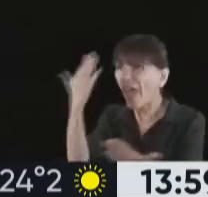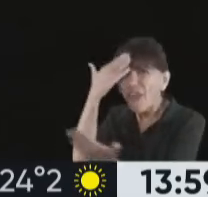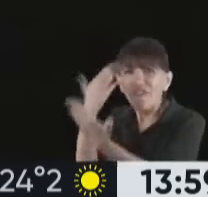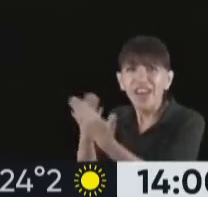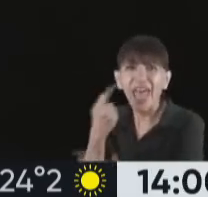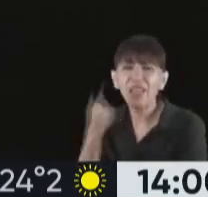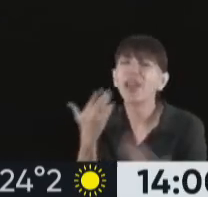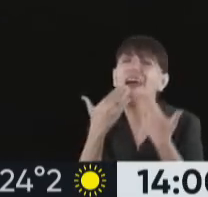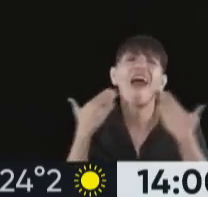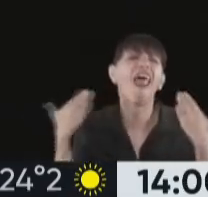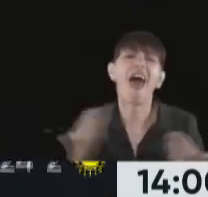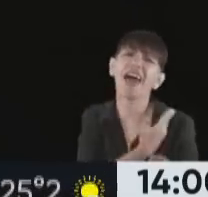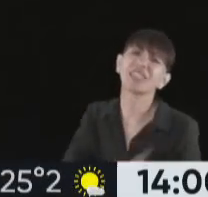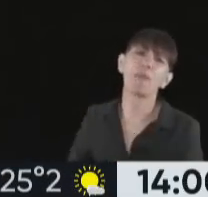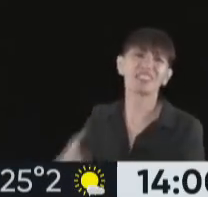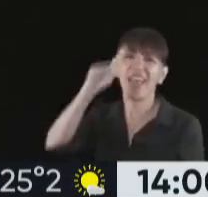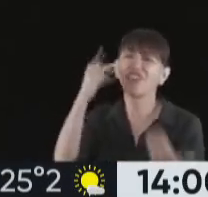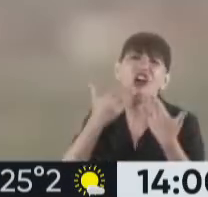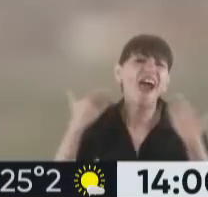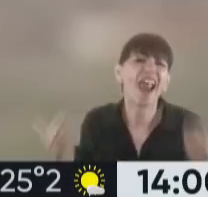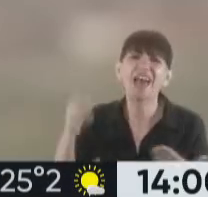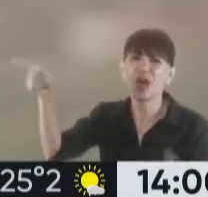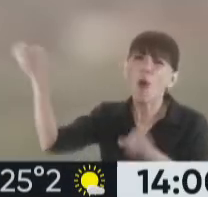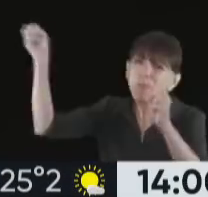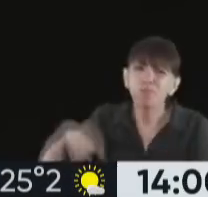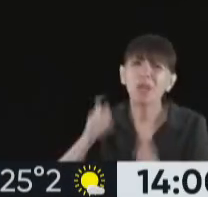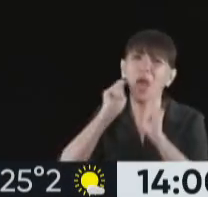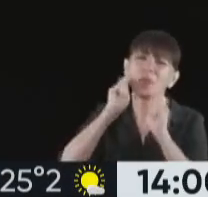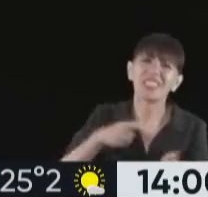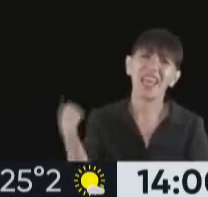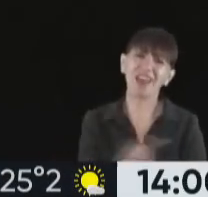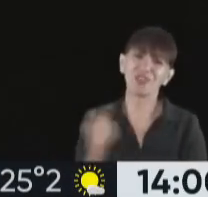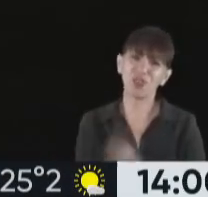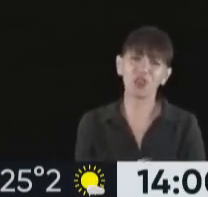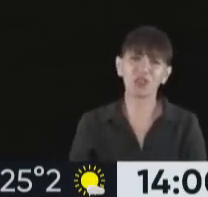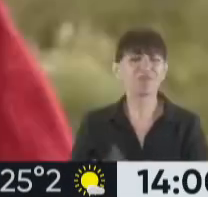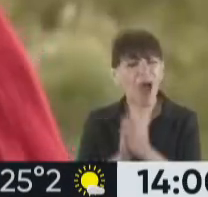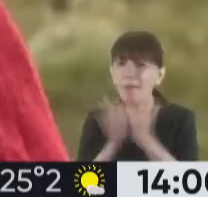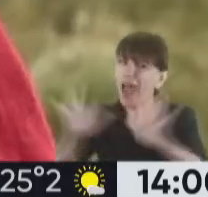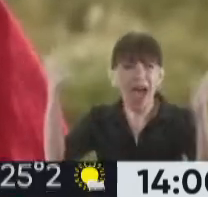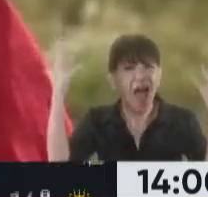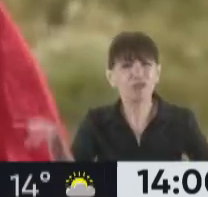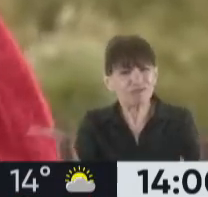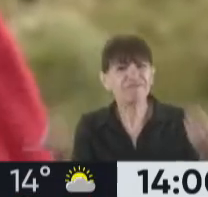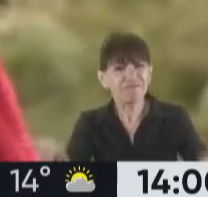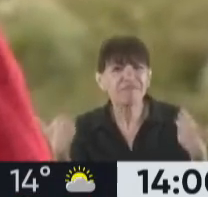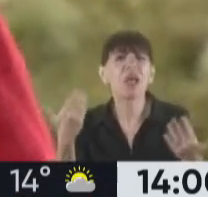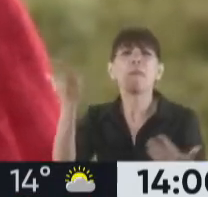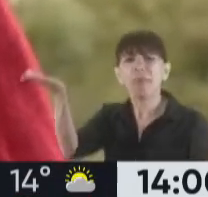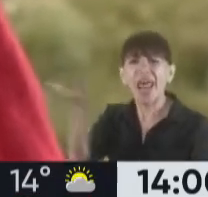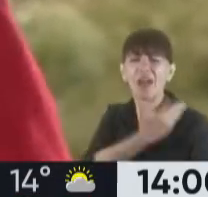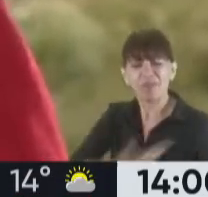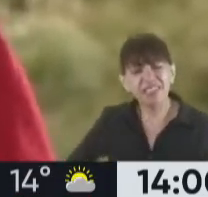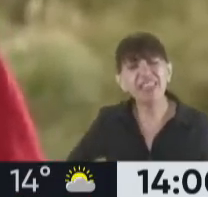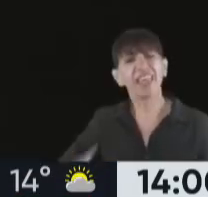mi hermano. Gracias, señor presidente, gracias por venirnos a ver. Un fuerte aplauso para el señor presidente